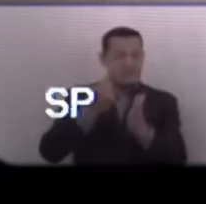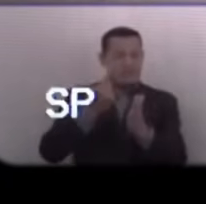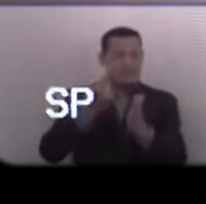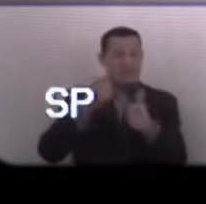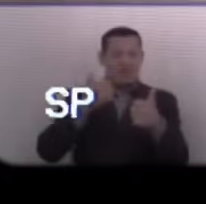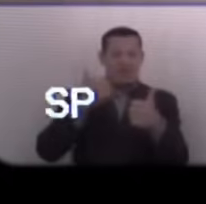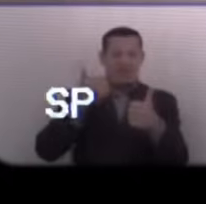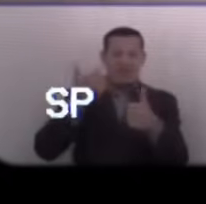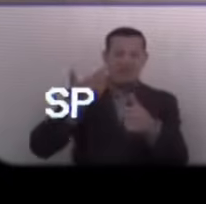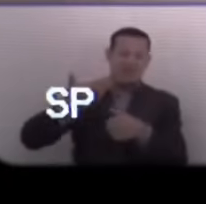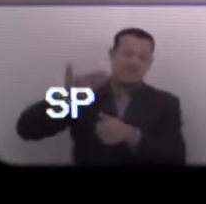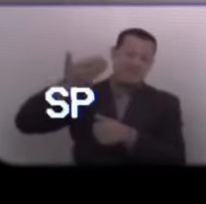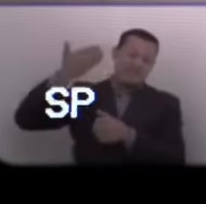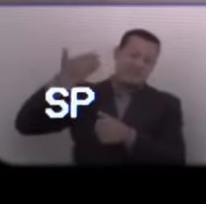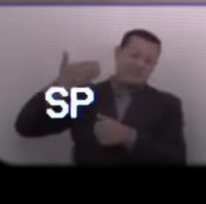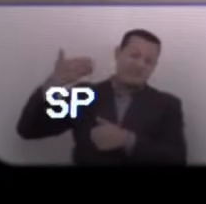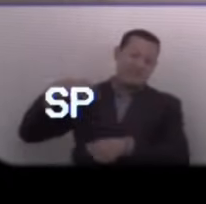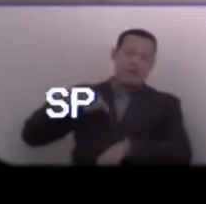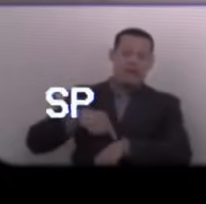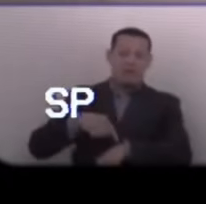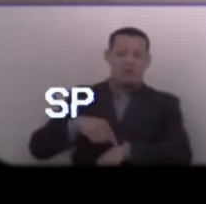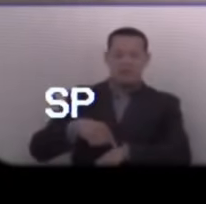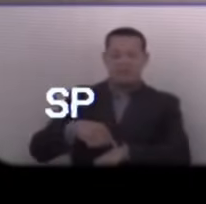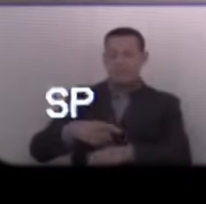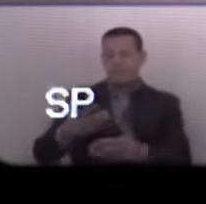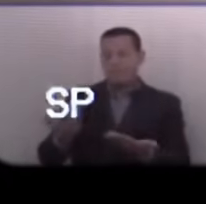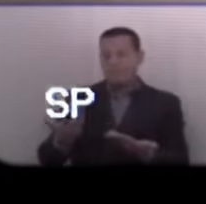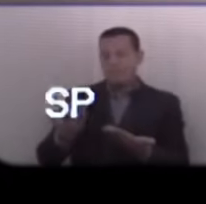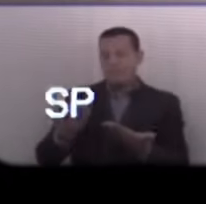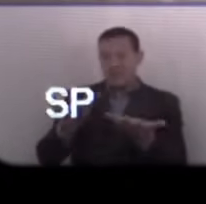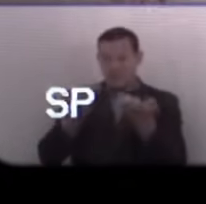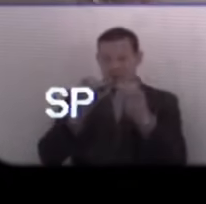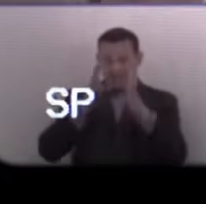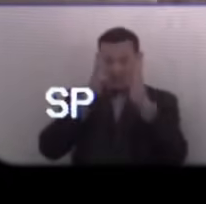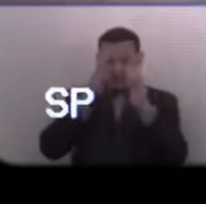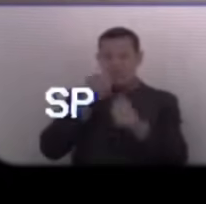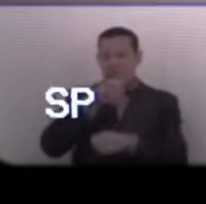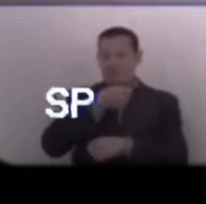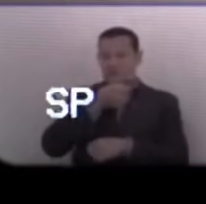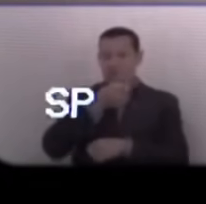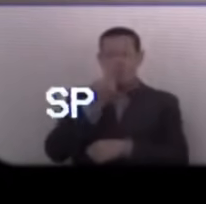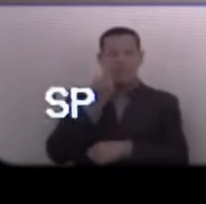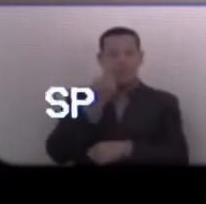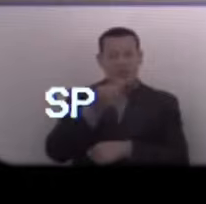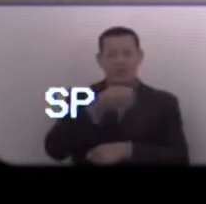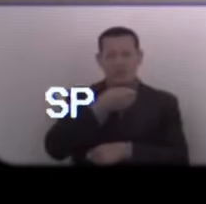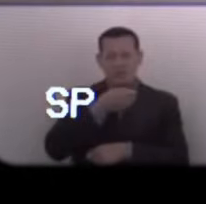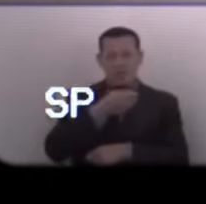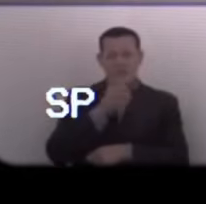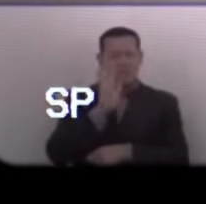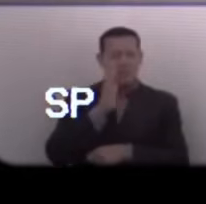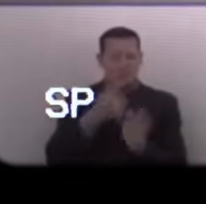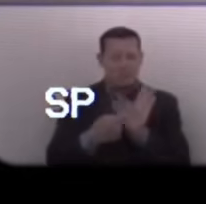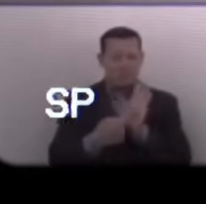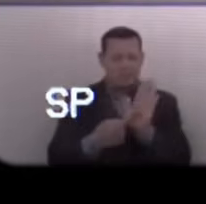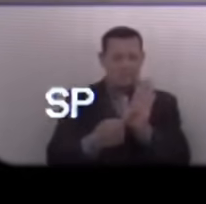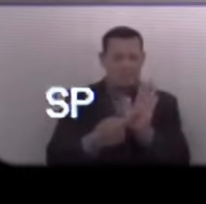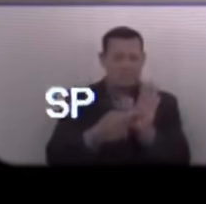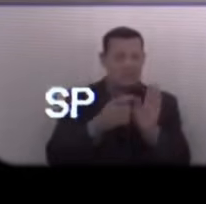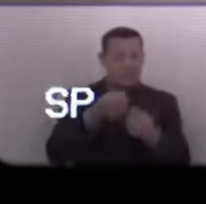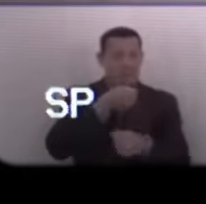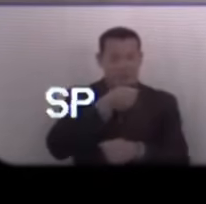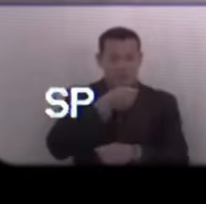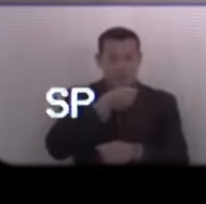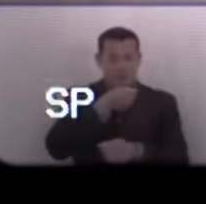desde hacía décadas. ¿Quieren escuchar datos? Veamos datos. Ojo, son